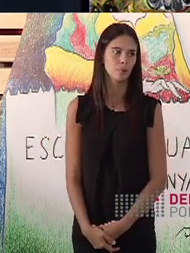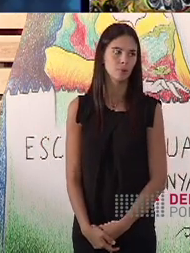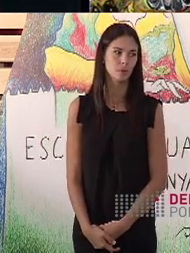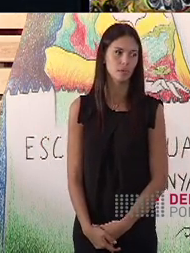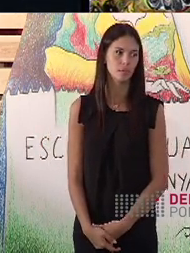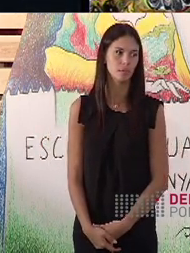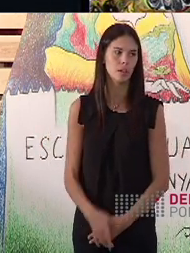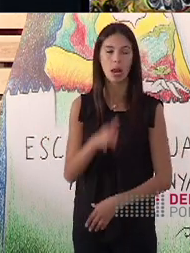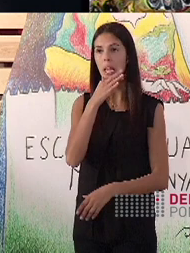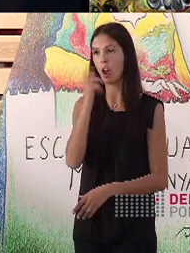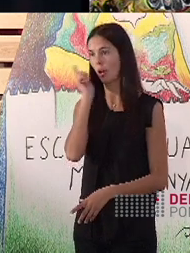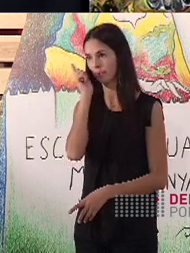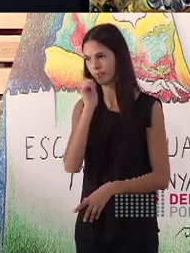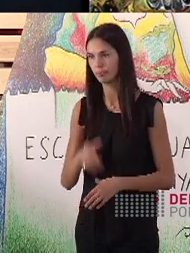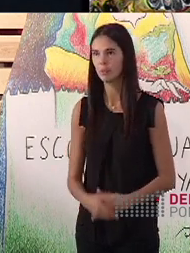Y ahora sí.